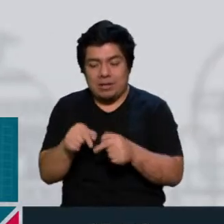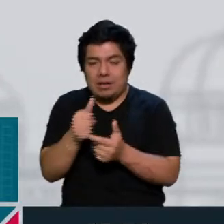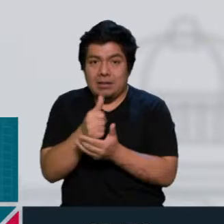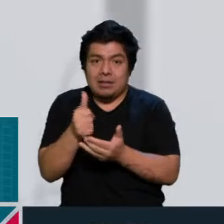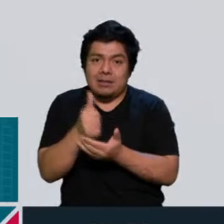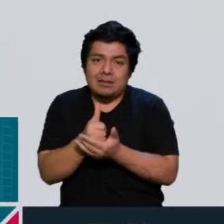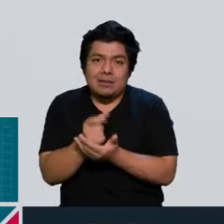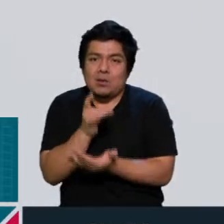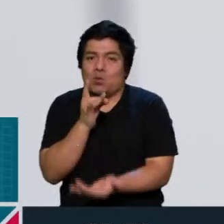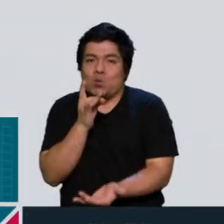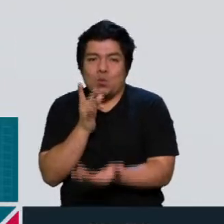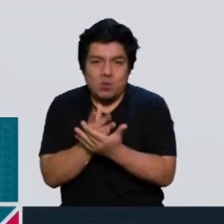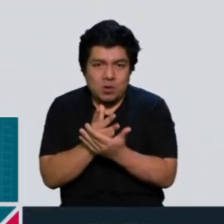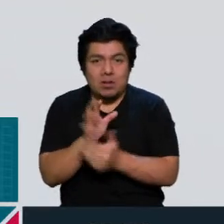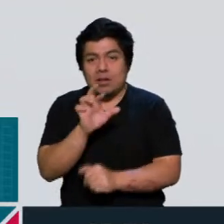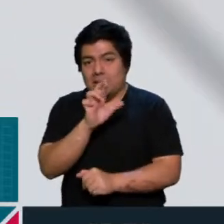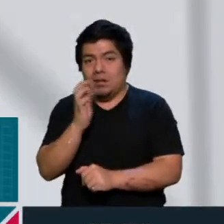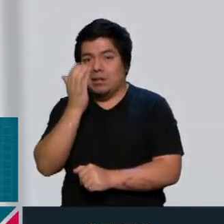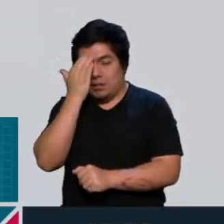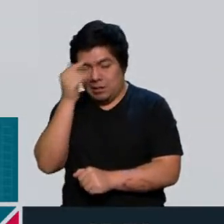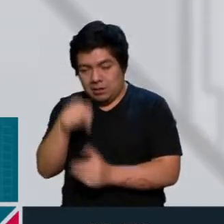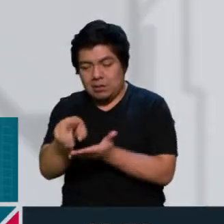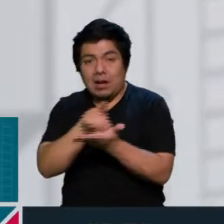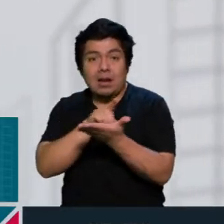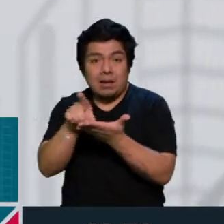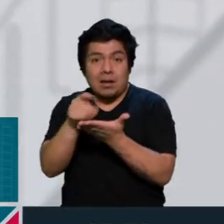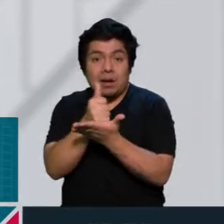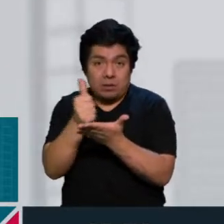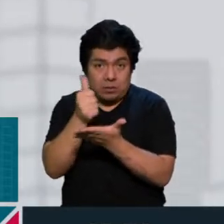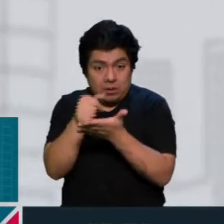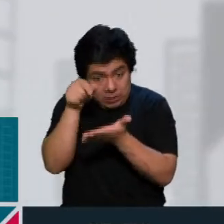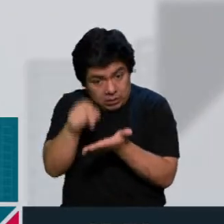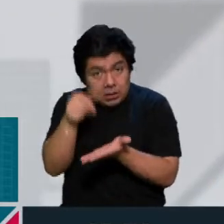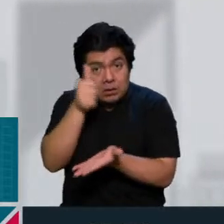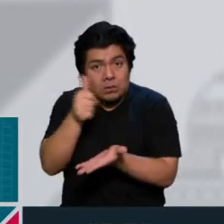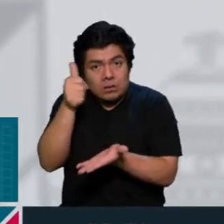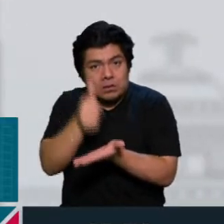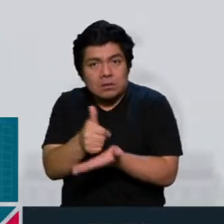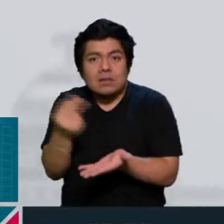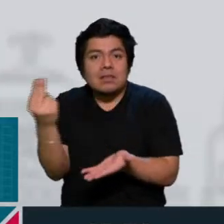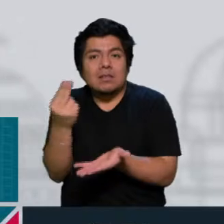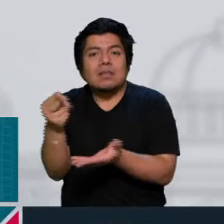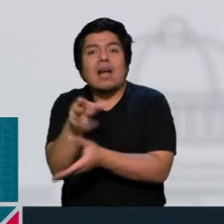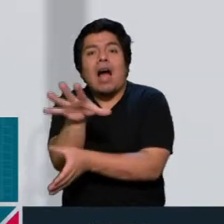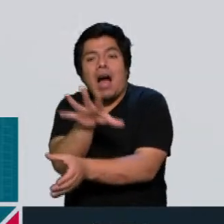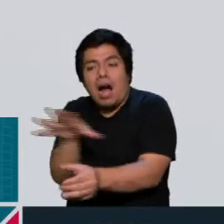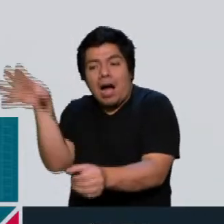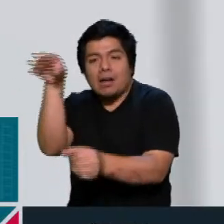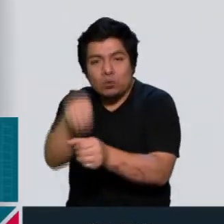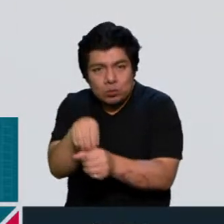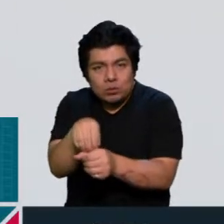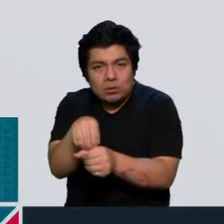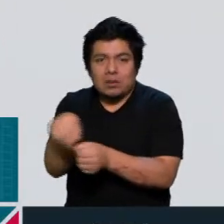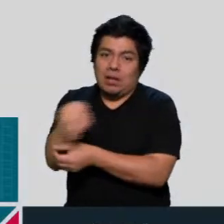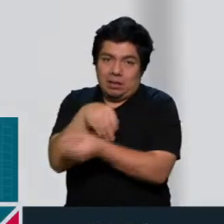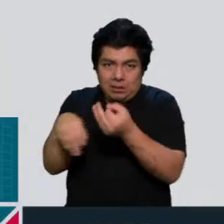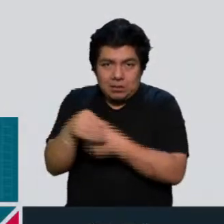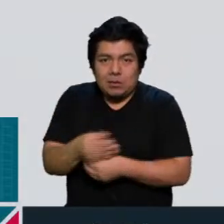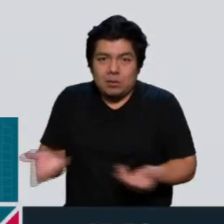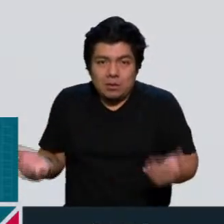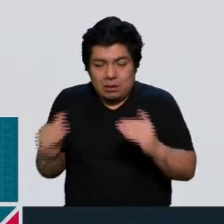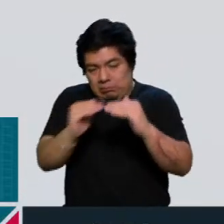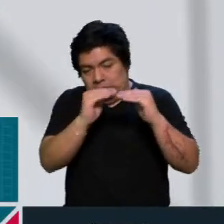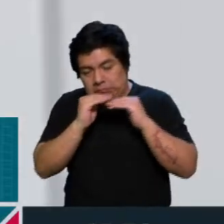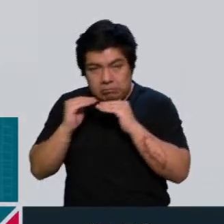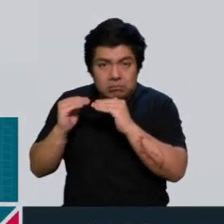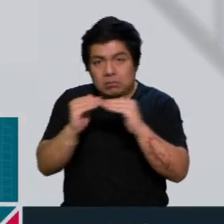una ciudad en la cual se ha reconocido el derecho a la ciudad, es una ciudad que debería ser incluyente, que debería enfrentar